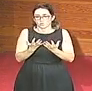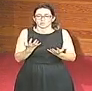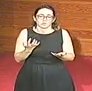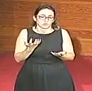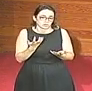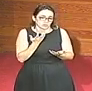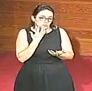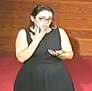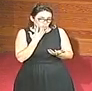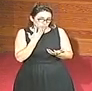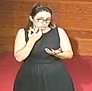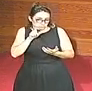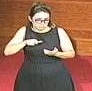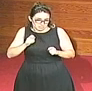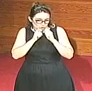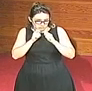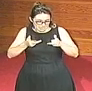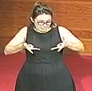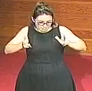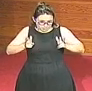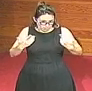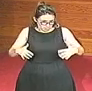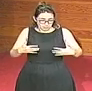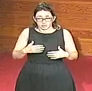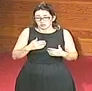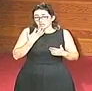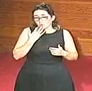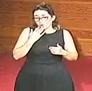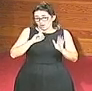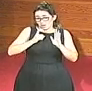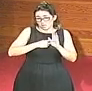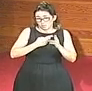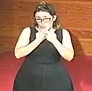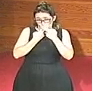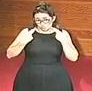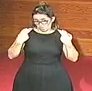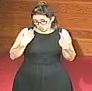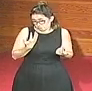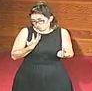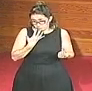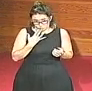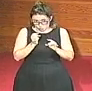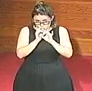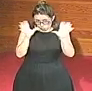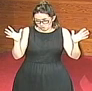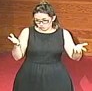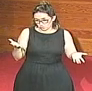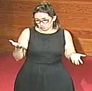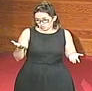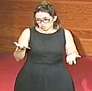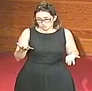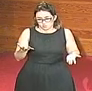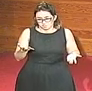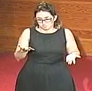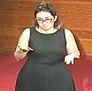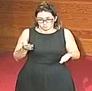los propios periodistas. No hay que más que recordar la ley Mordaza también, que el gobierno se ha